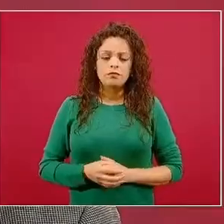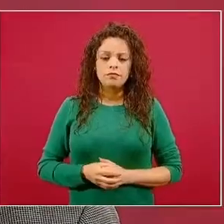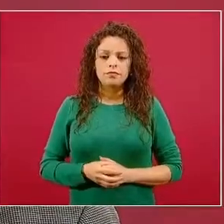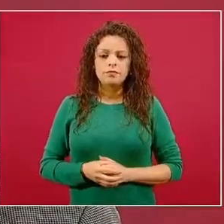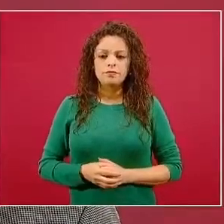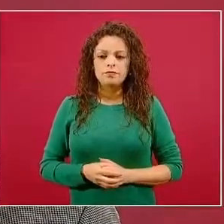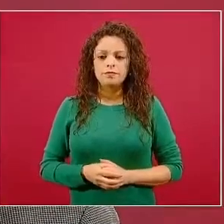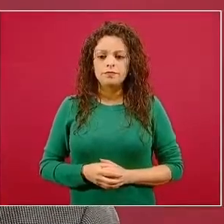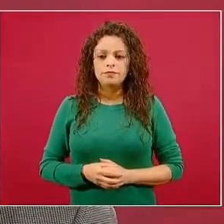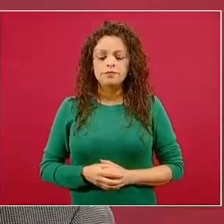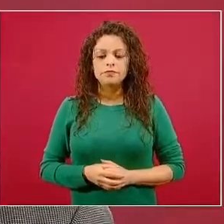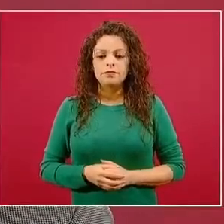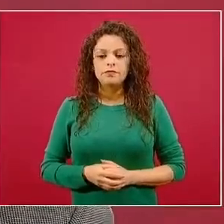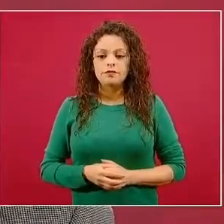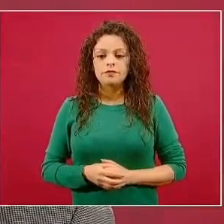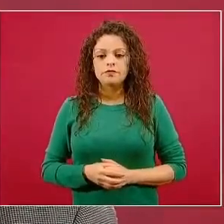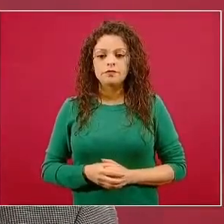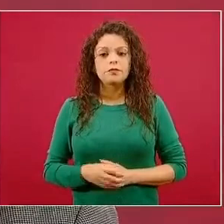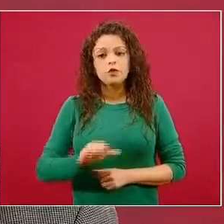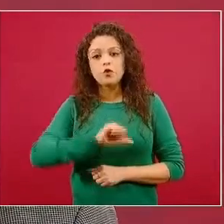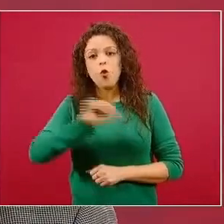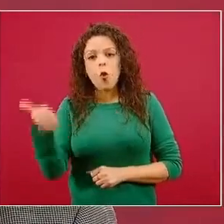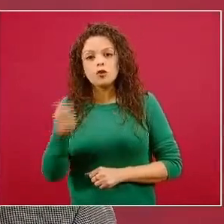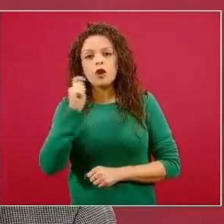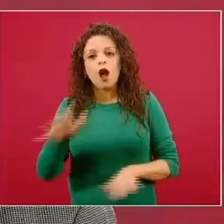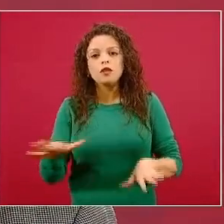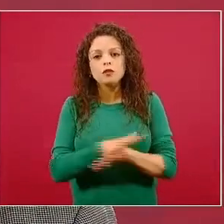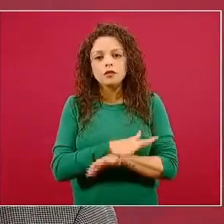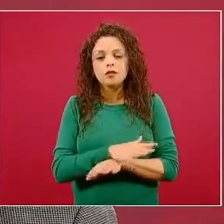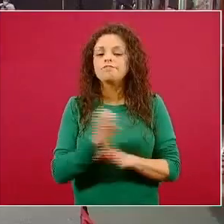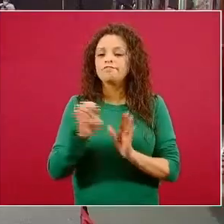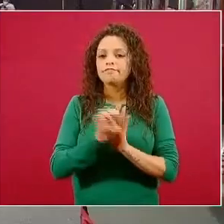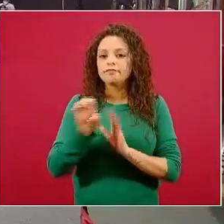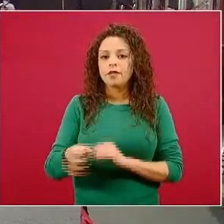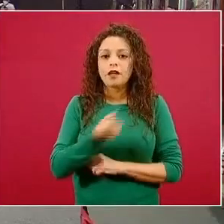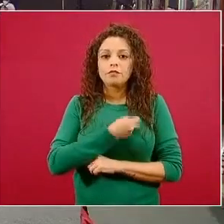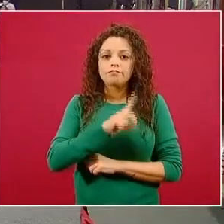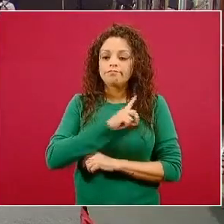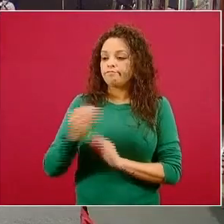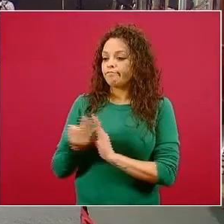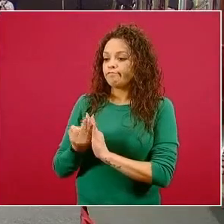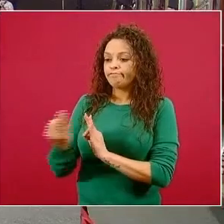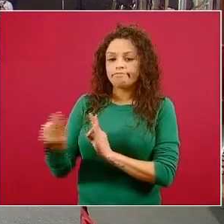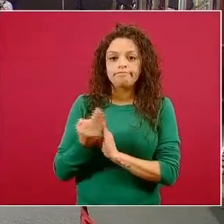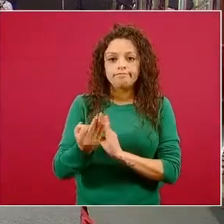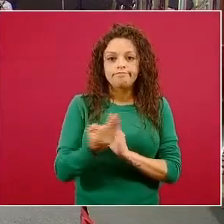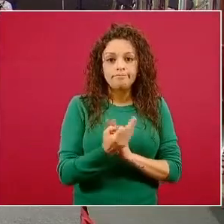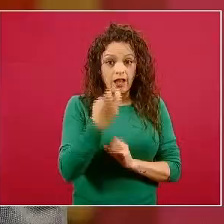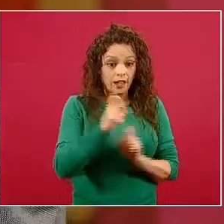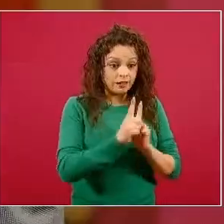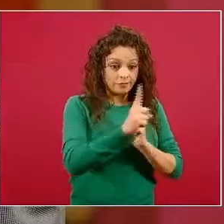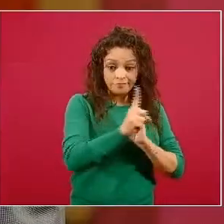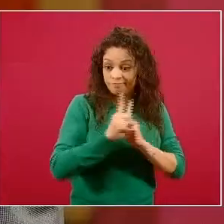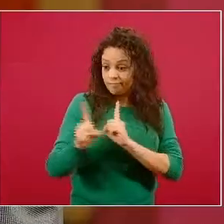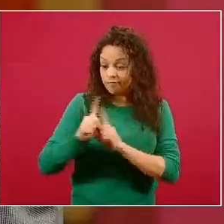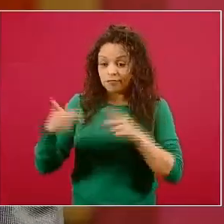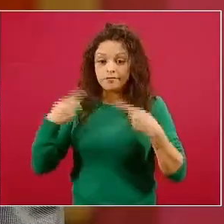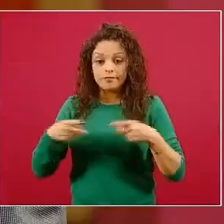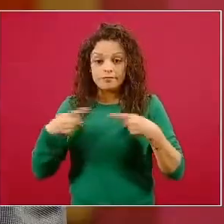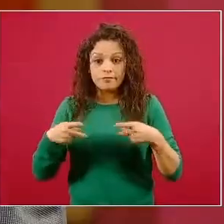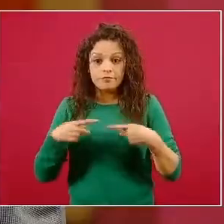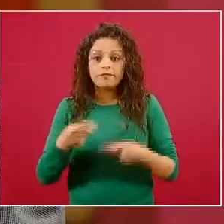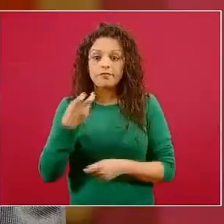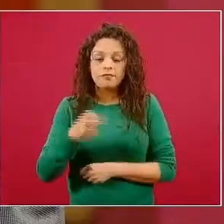Otros cambios, como la sana distancia, pueden ser benéficos también para prevenir múltiples enfermedades y es posible que en general